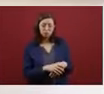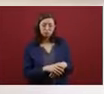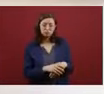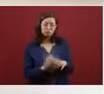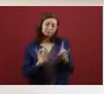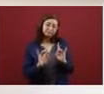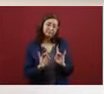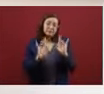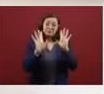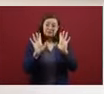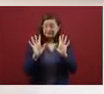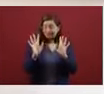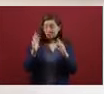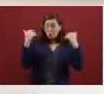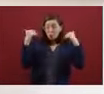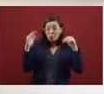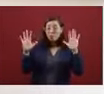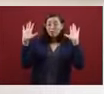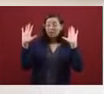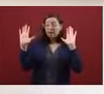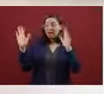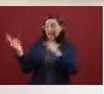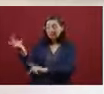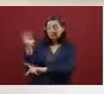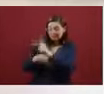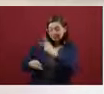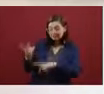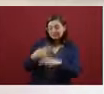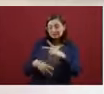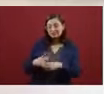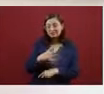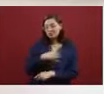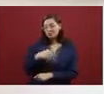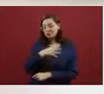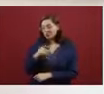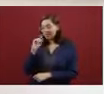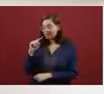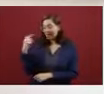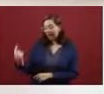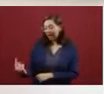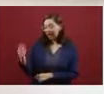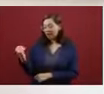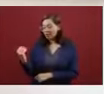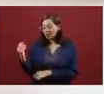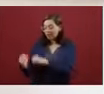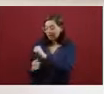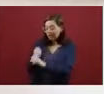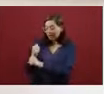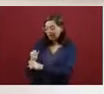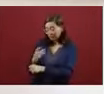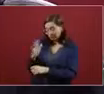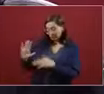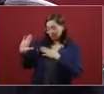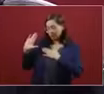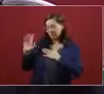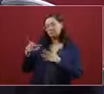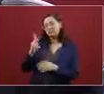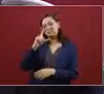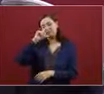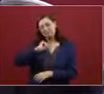hubiera sido el caso. Se lo prometió a su hija, que tenía 9 años y que la dejó.